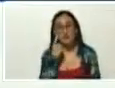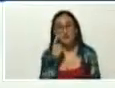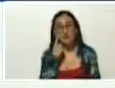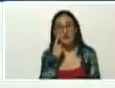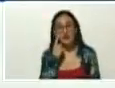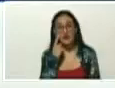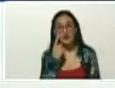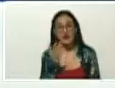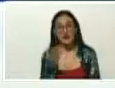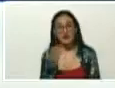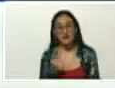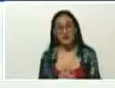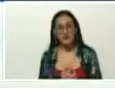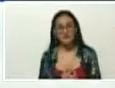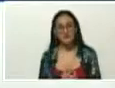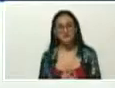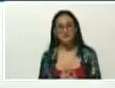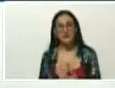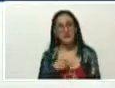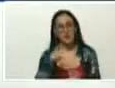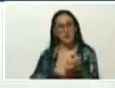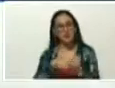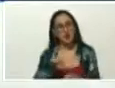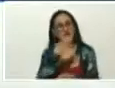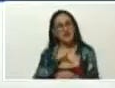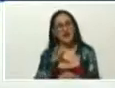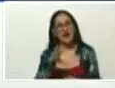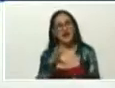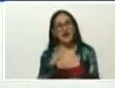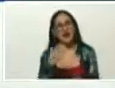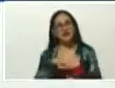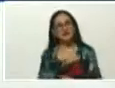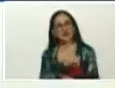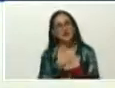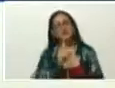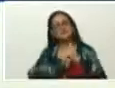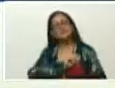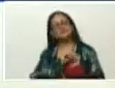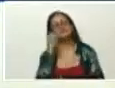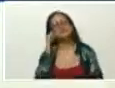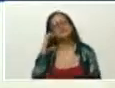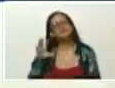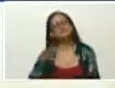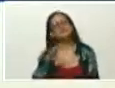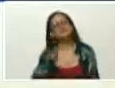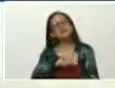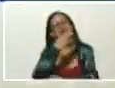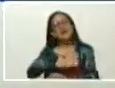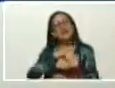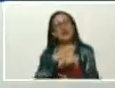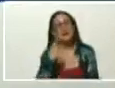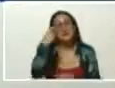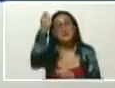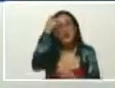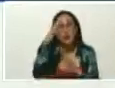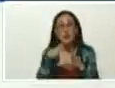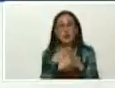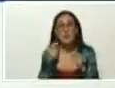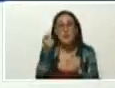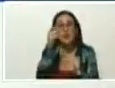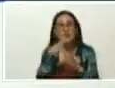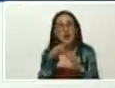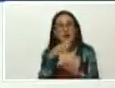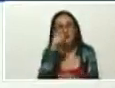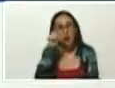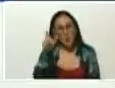¿no? Nico me cantaba esa canción y las de Pablo, que se las sabe todas. Y esa canción